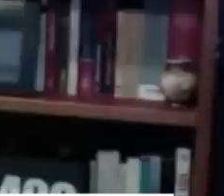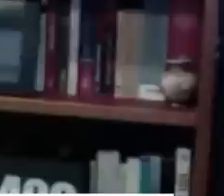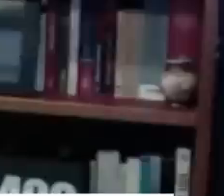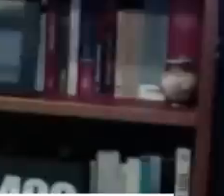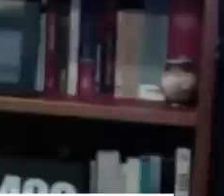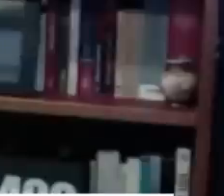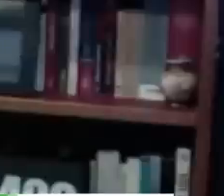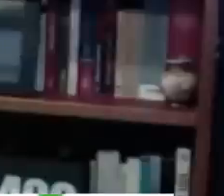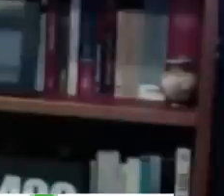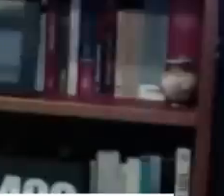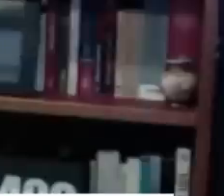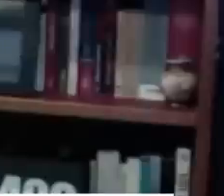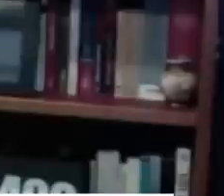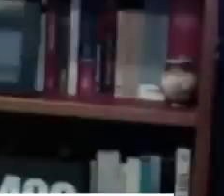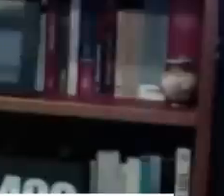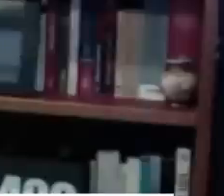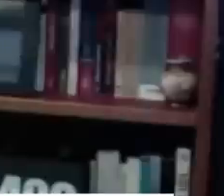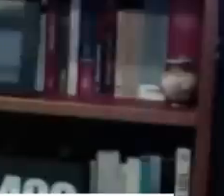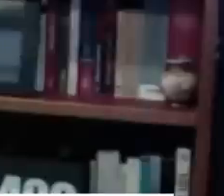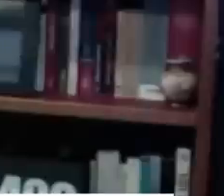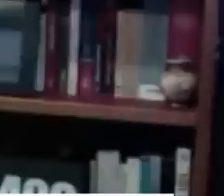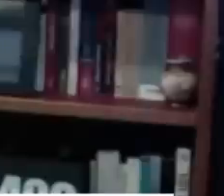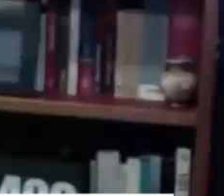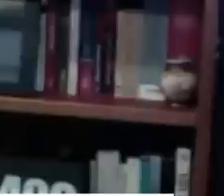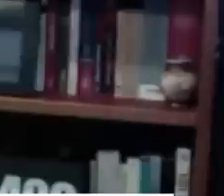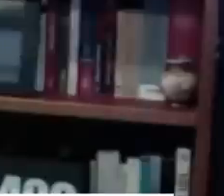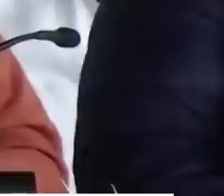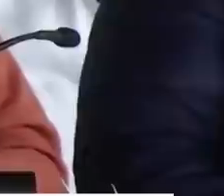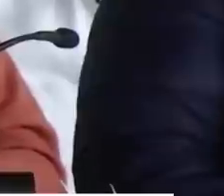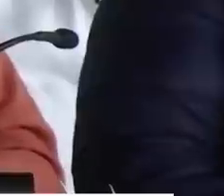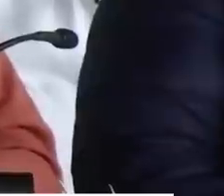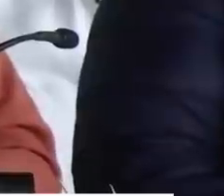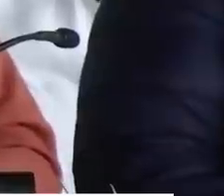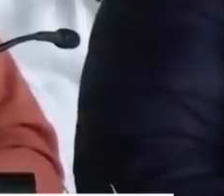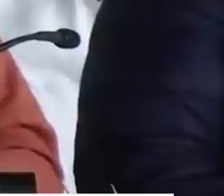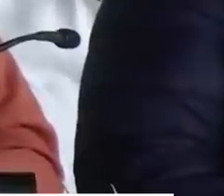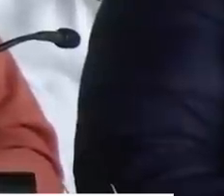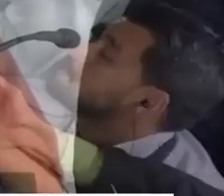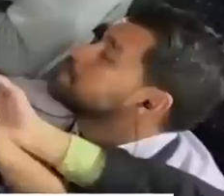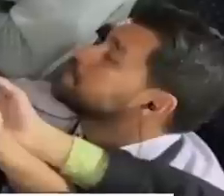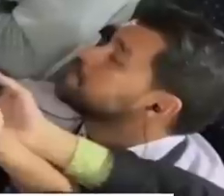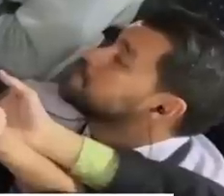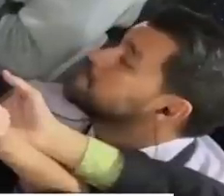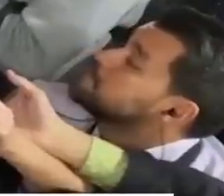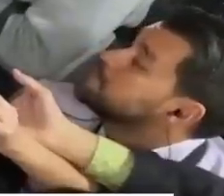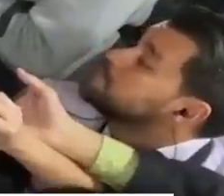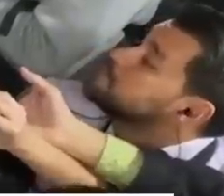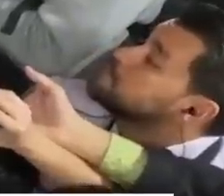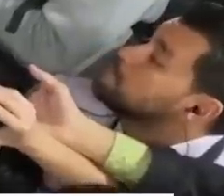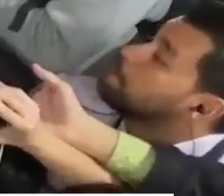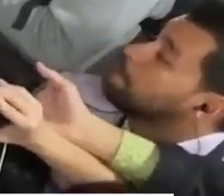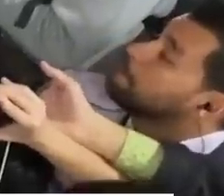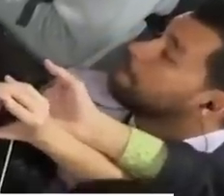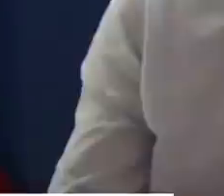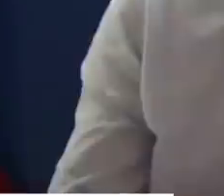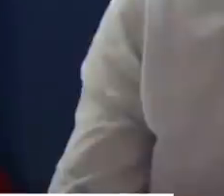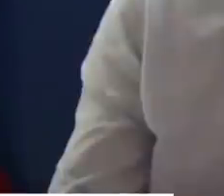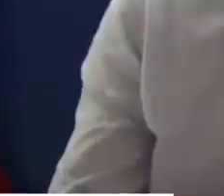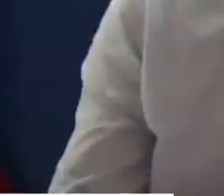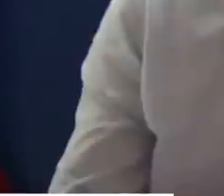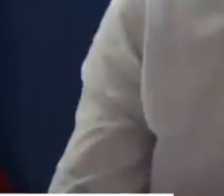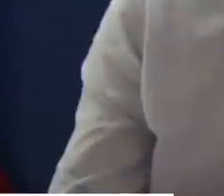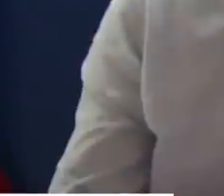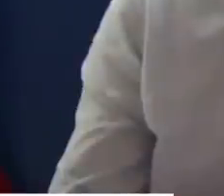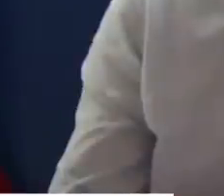este asunto seriamente, como también a otros que ya enuncié. Además de tratar el tema del cese al fuego, simultáneamente discutirán